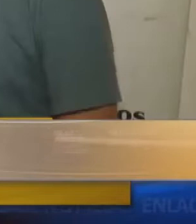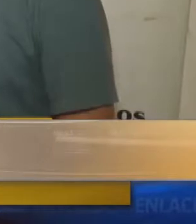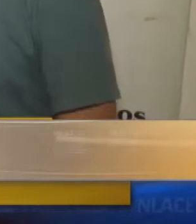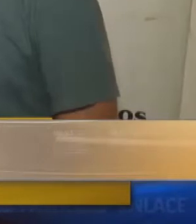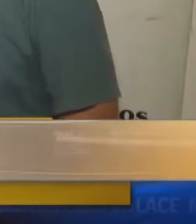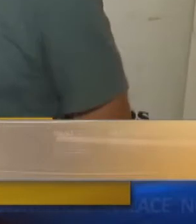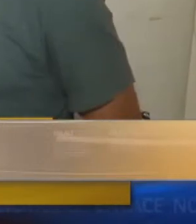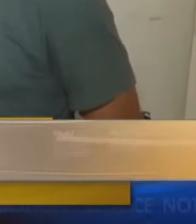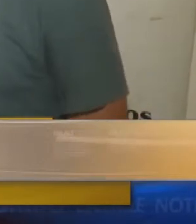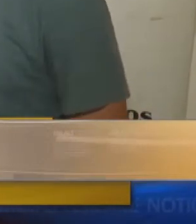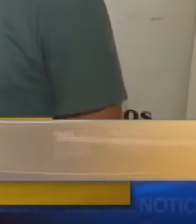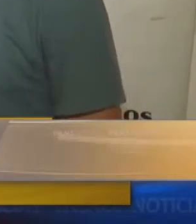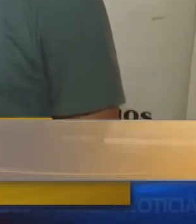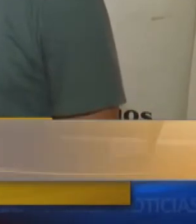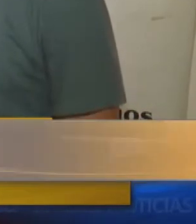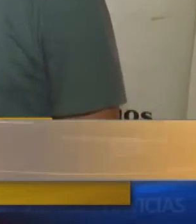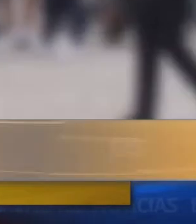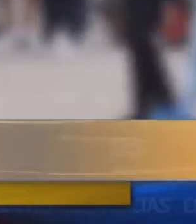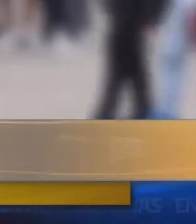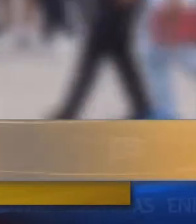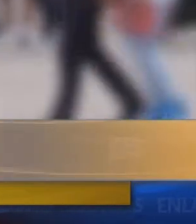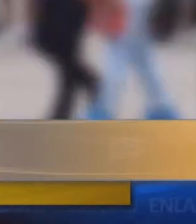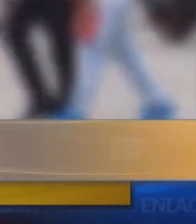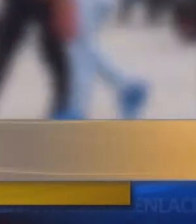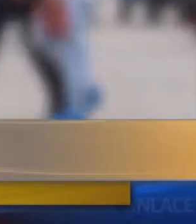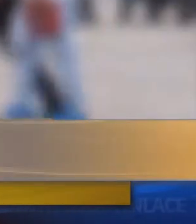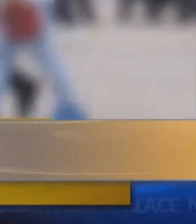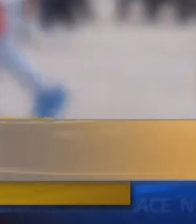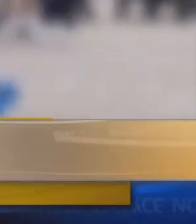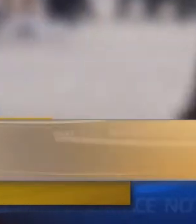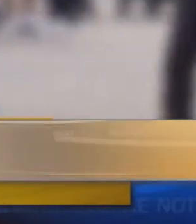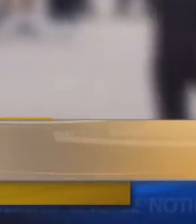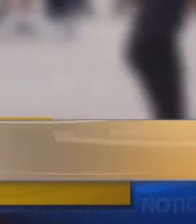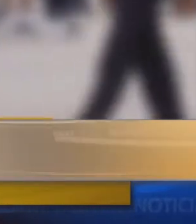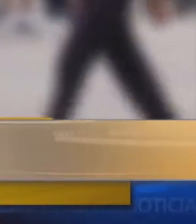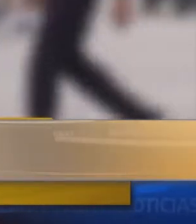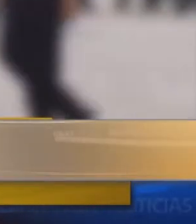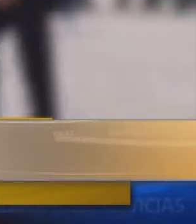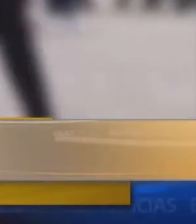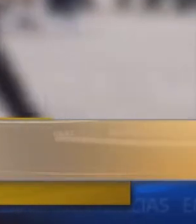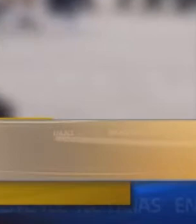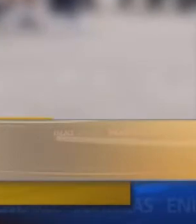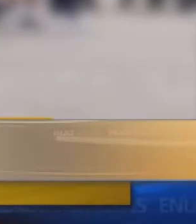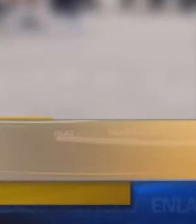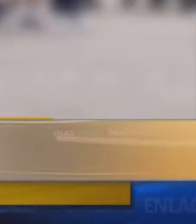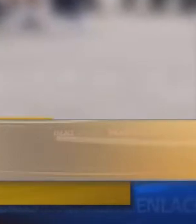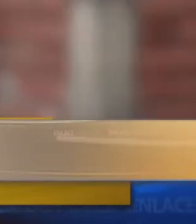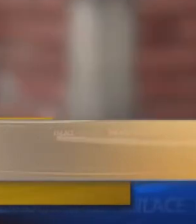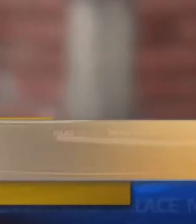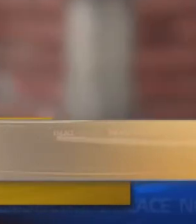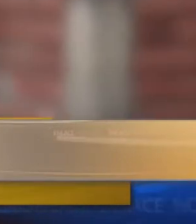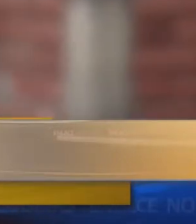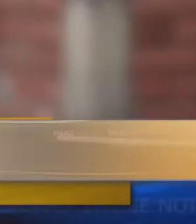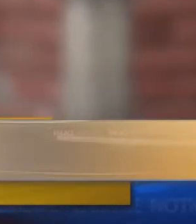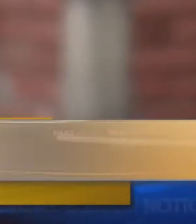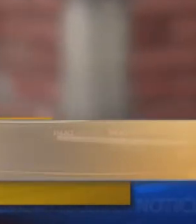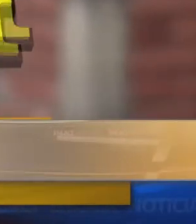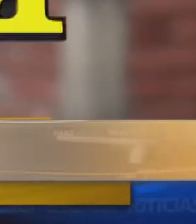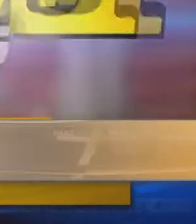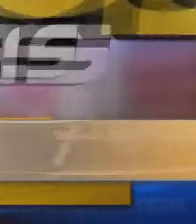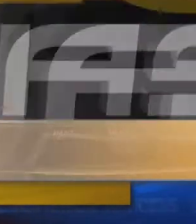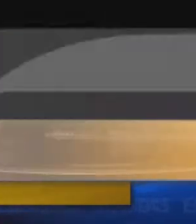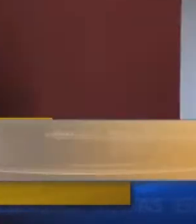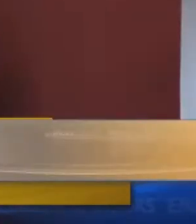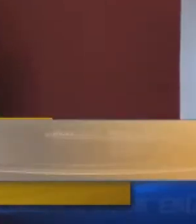La Corporación Regional para la Defensa de los Derechos Humanos, CREDOS, denunció la utilización de menores de edad por las bandas delincuenciales en el Magdalena